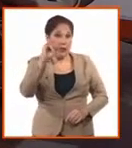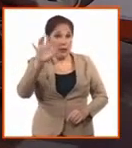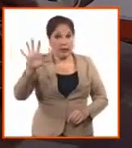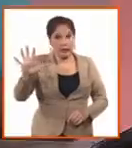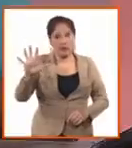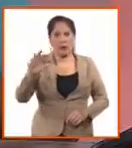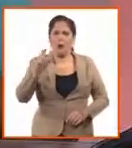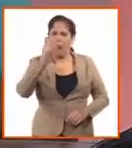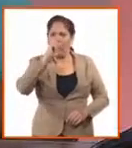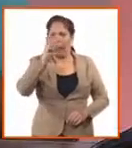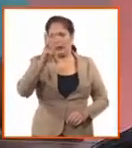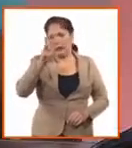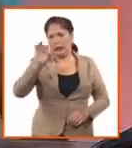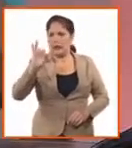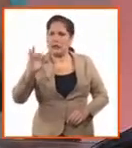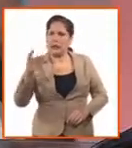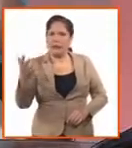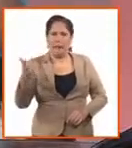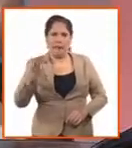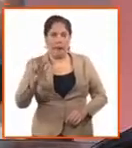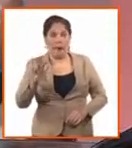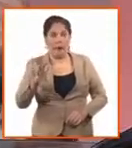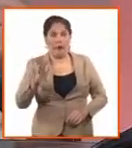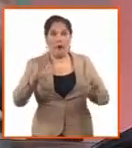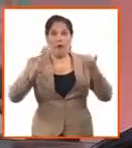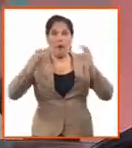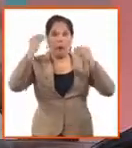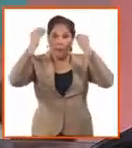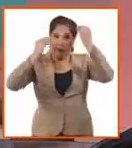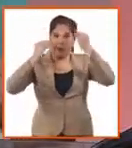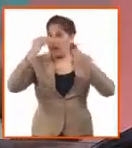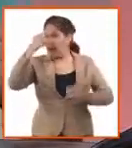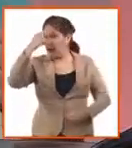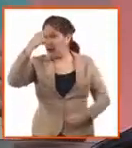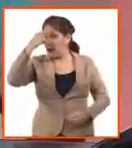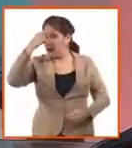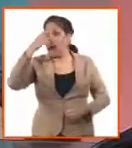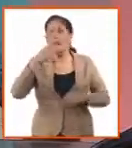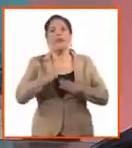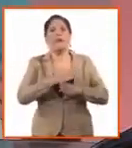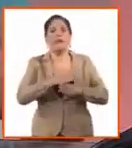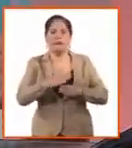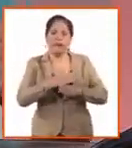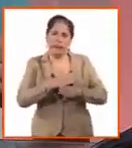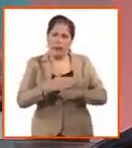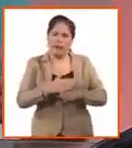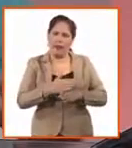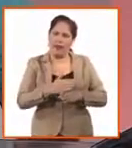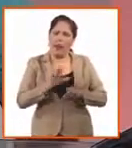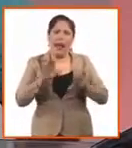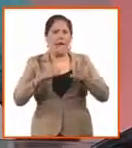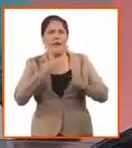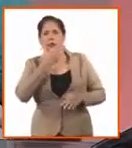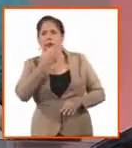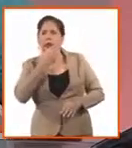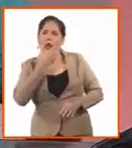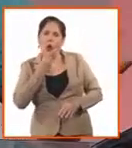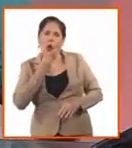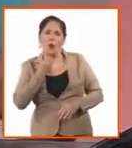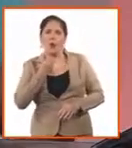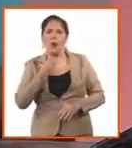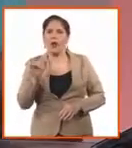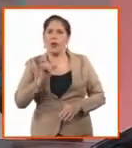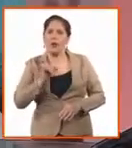37 por lo tanto el punto de enunciación no entonces muchas ocasiones los jóvenes no son tanto el